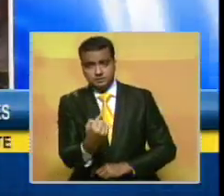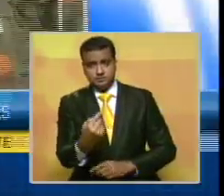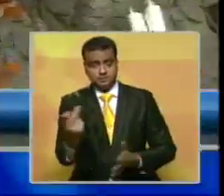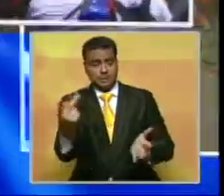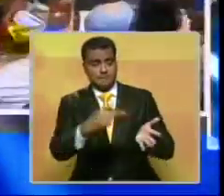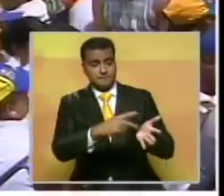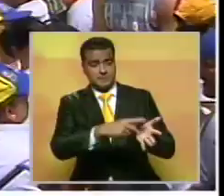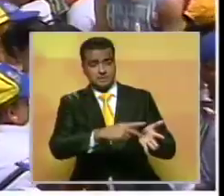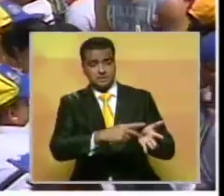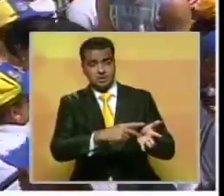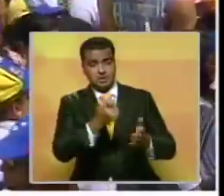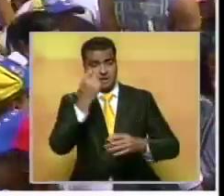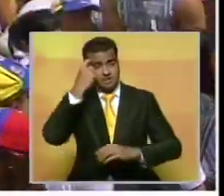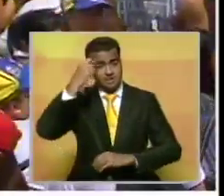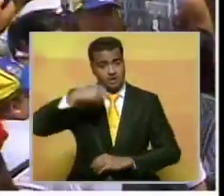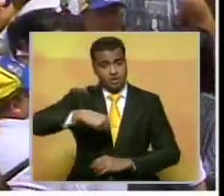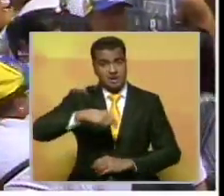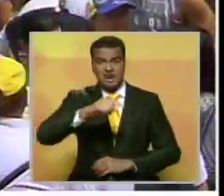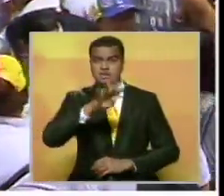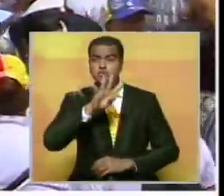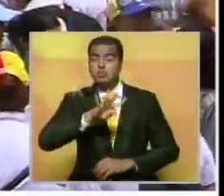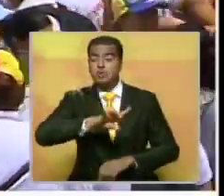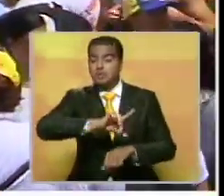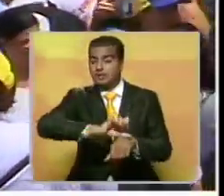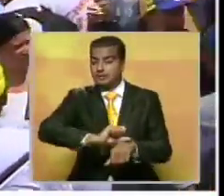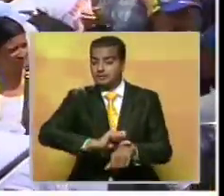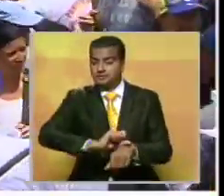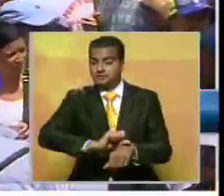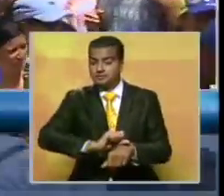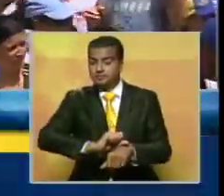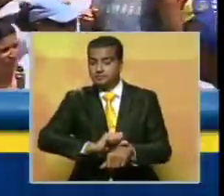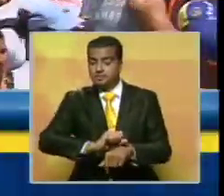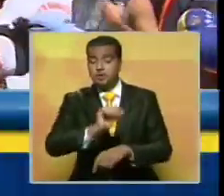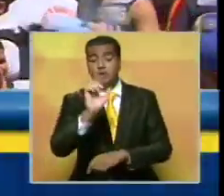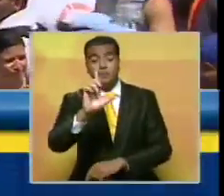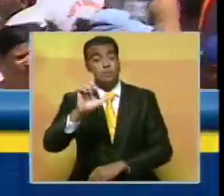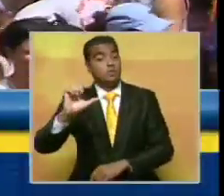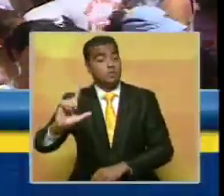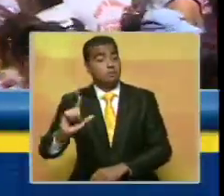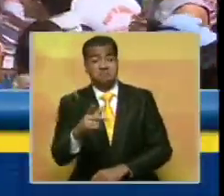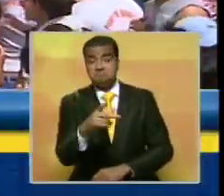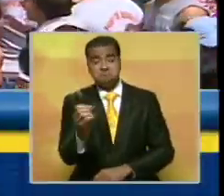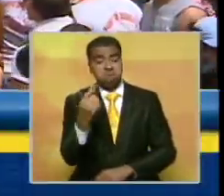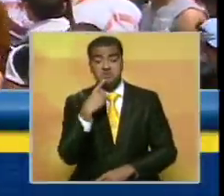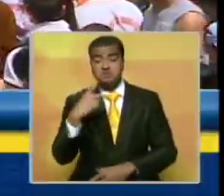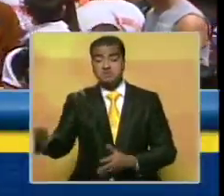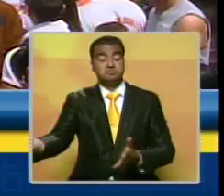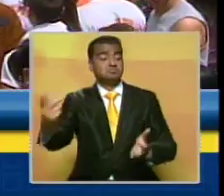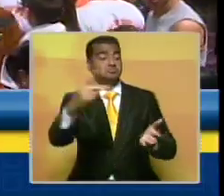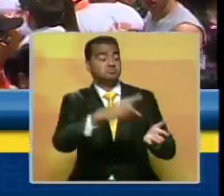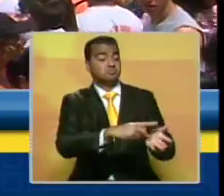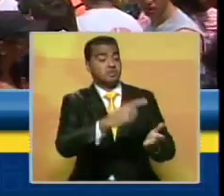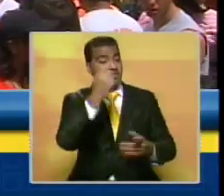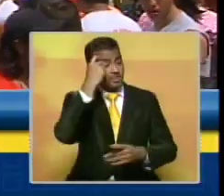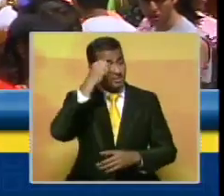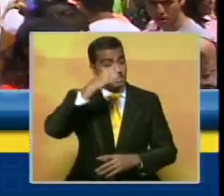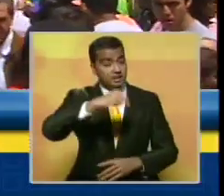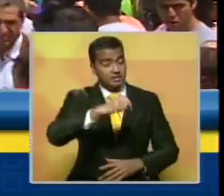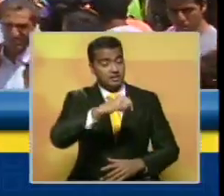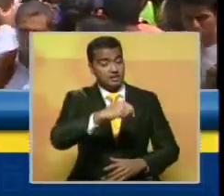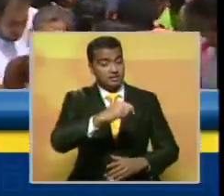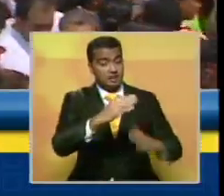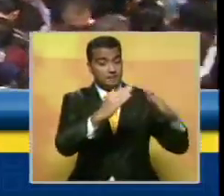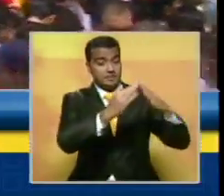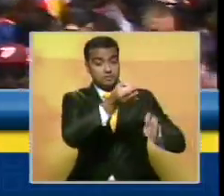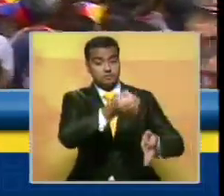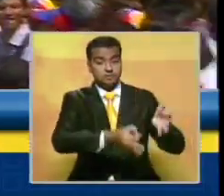se estaría realizando hoy a las 4 de la tarde. Por ello, Leopoldo López aún no ha sido trasladado hasta aquí, hasta el Palacio